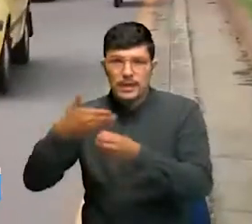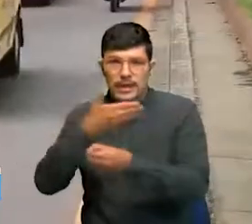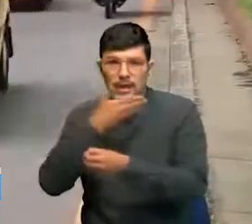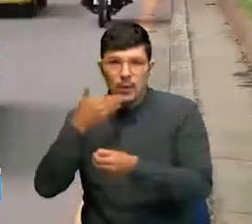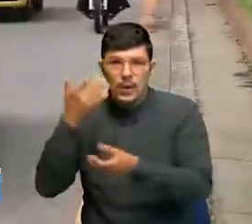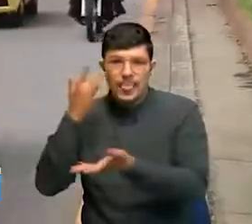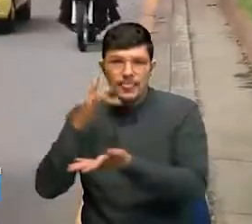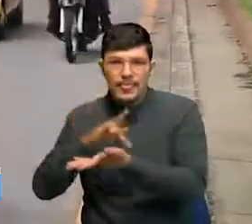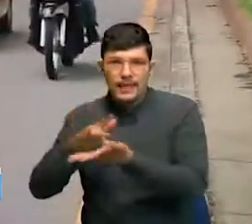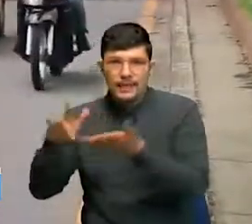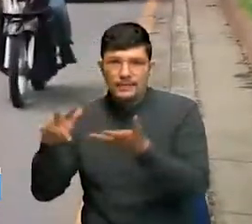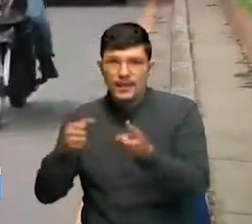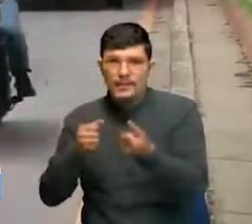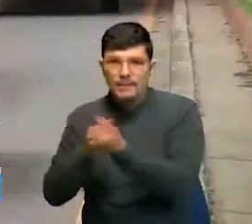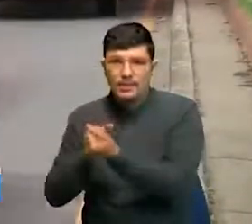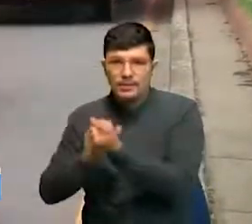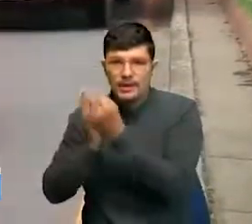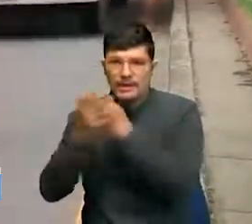medio ambiente.